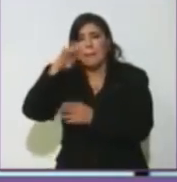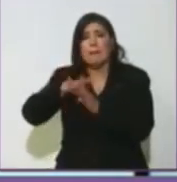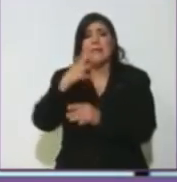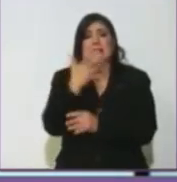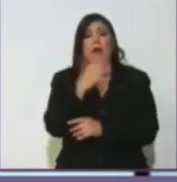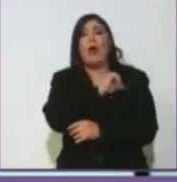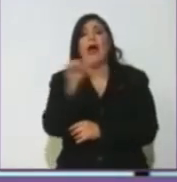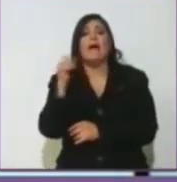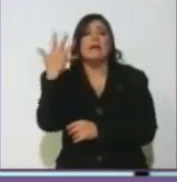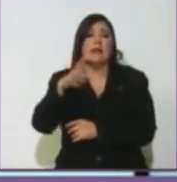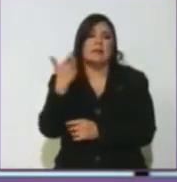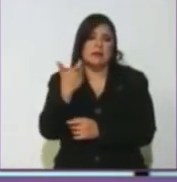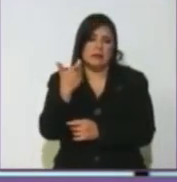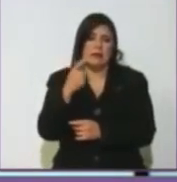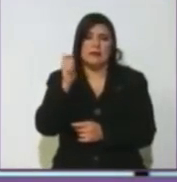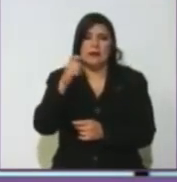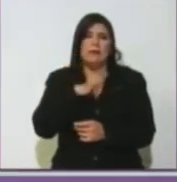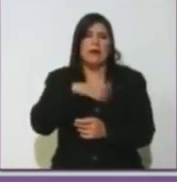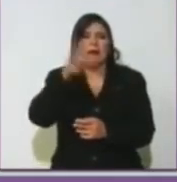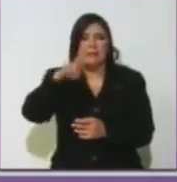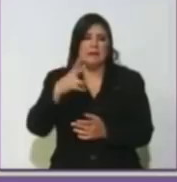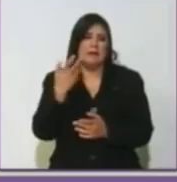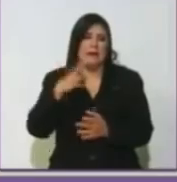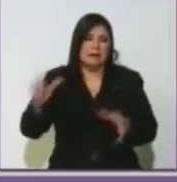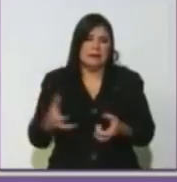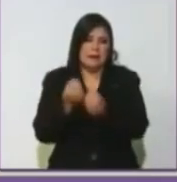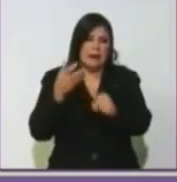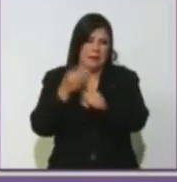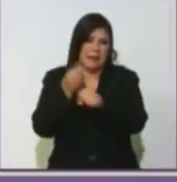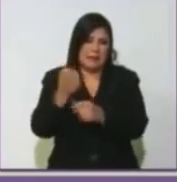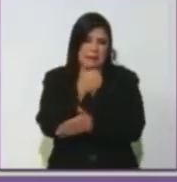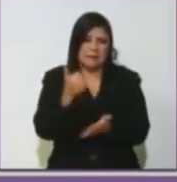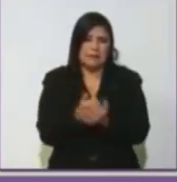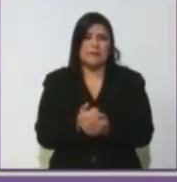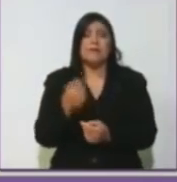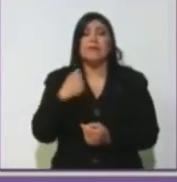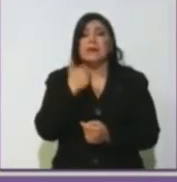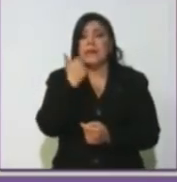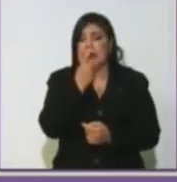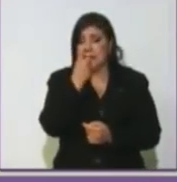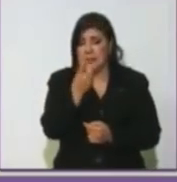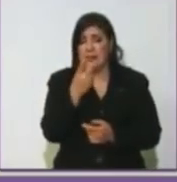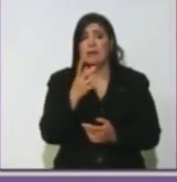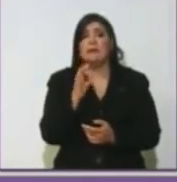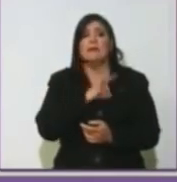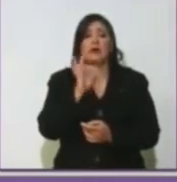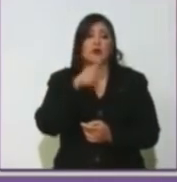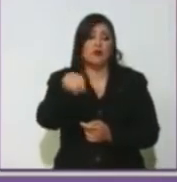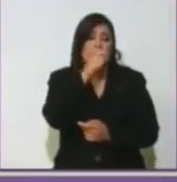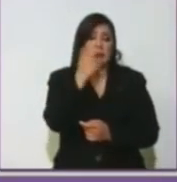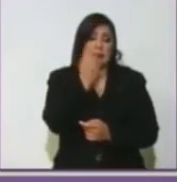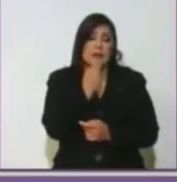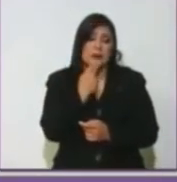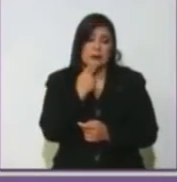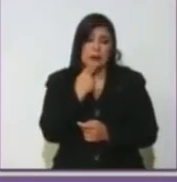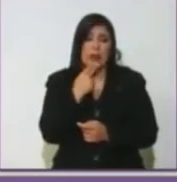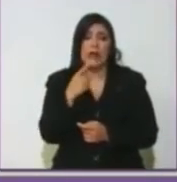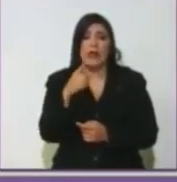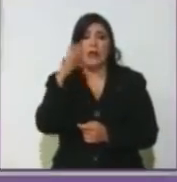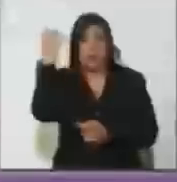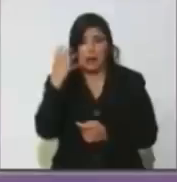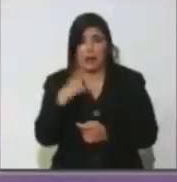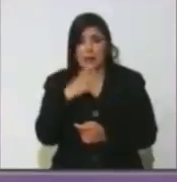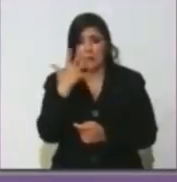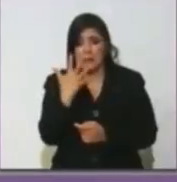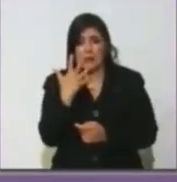recuperemos la ciudad bueno tiempo este lo mencionó por si lo quieren utilizar crowd no tiene